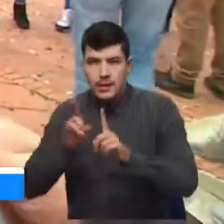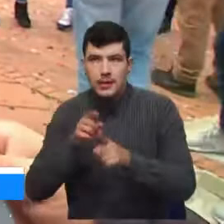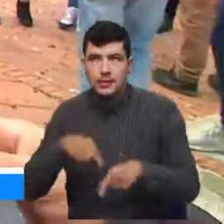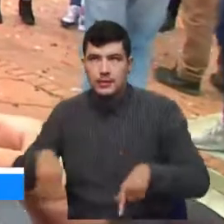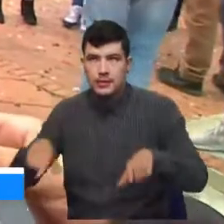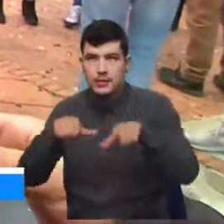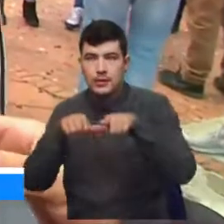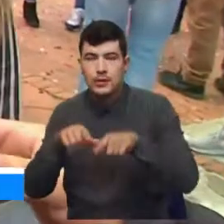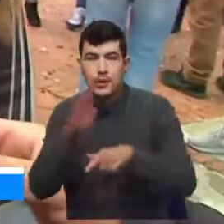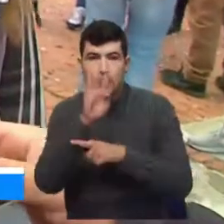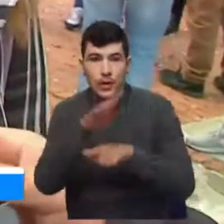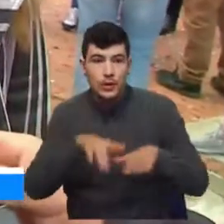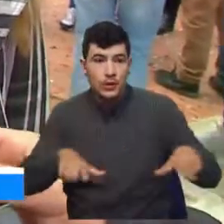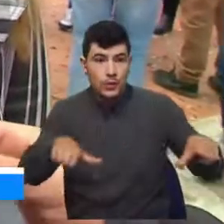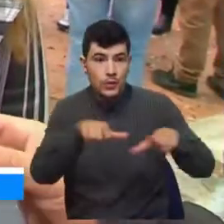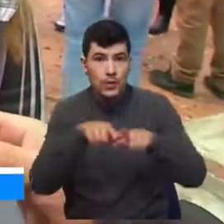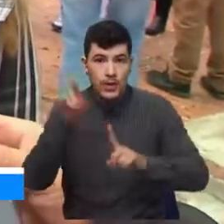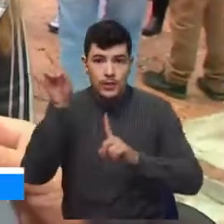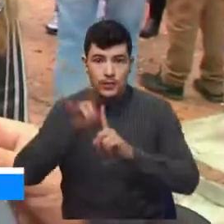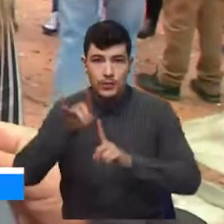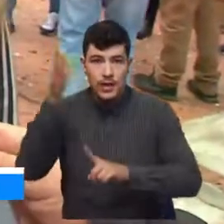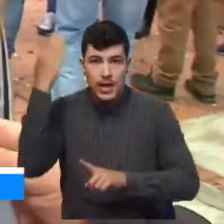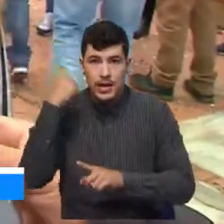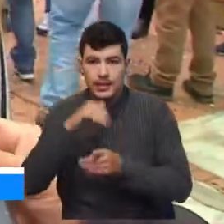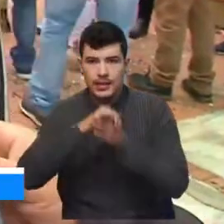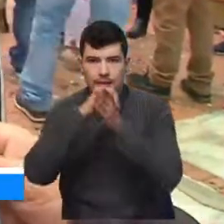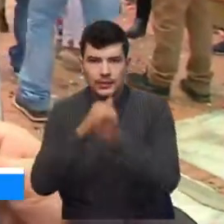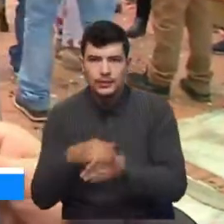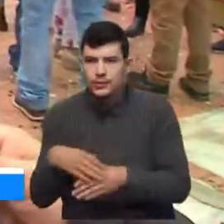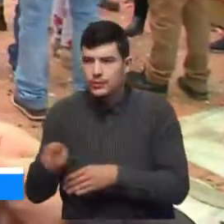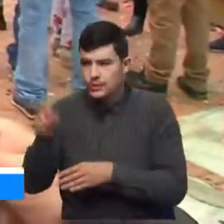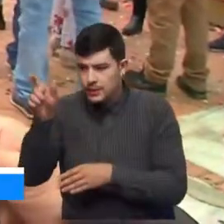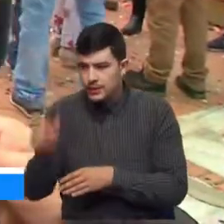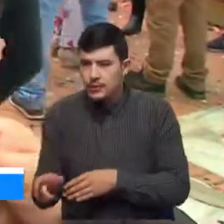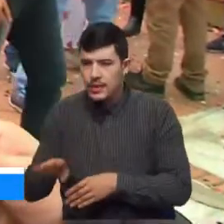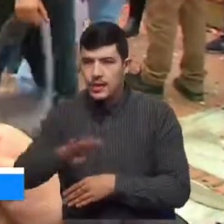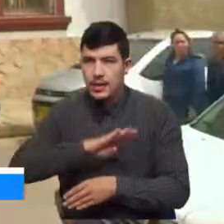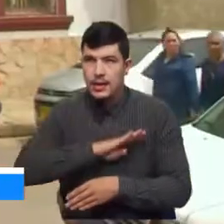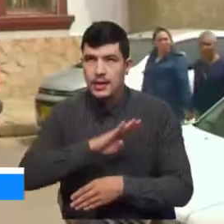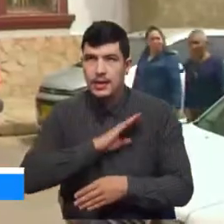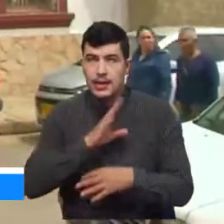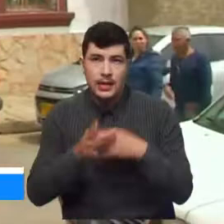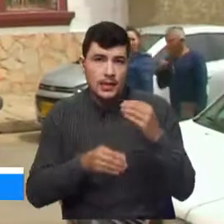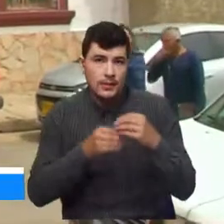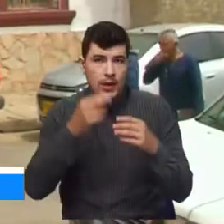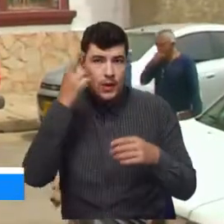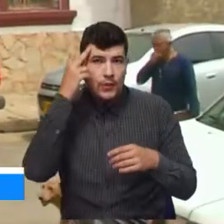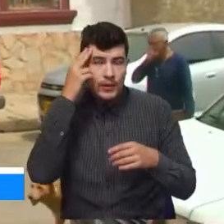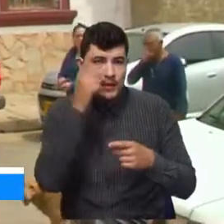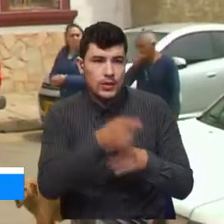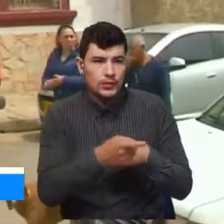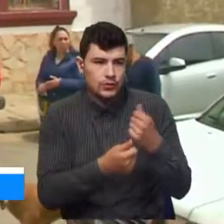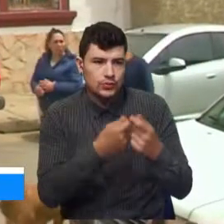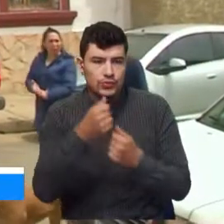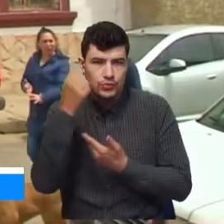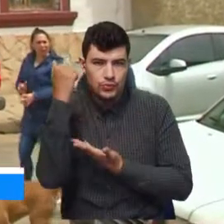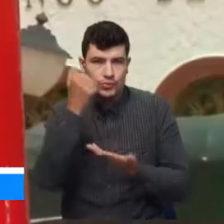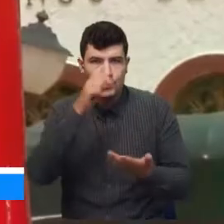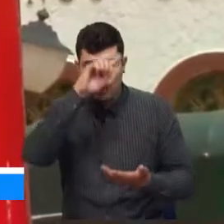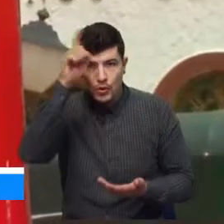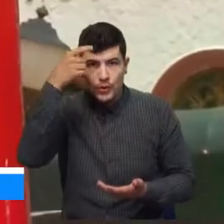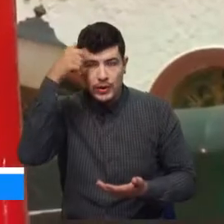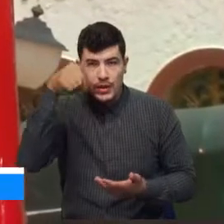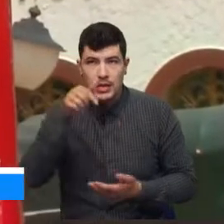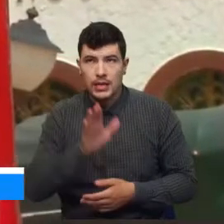cuatro zonas wifi que se gestionaron por parte del señor alcalde y pues obviamente con recursos de la gobernación de norte de santander